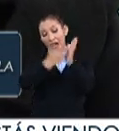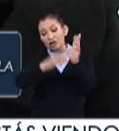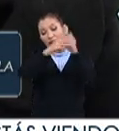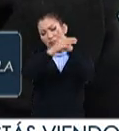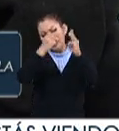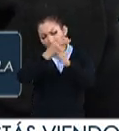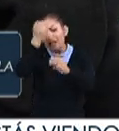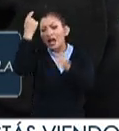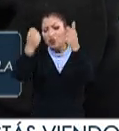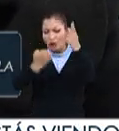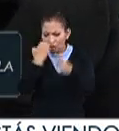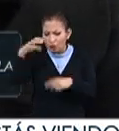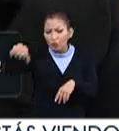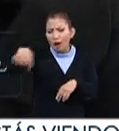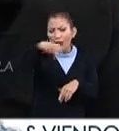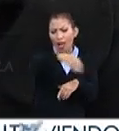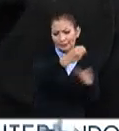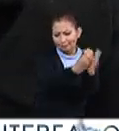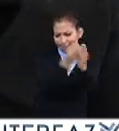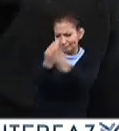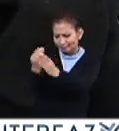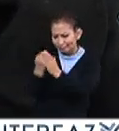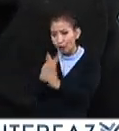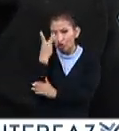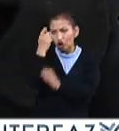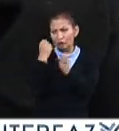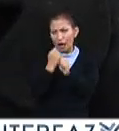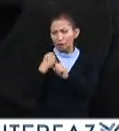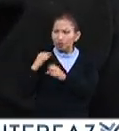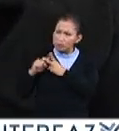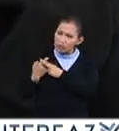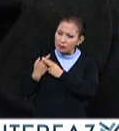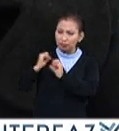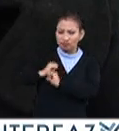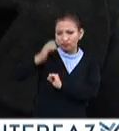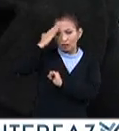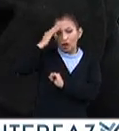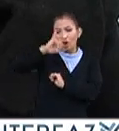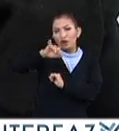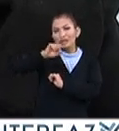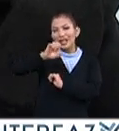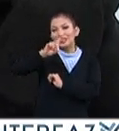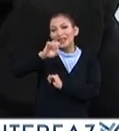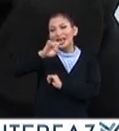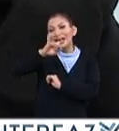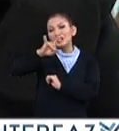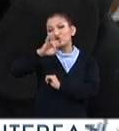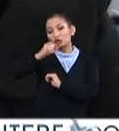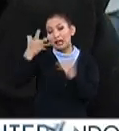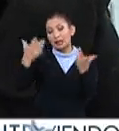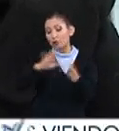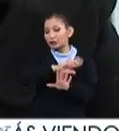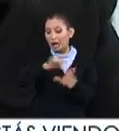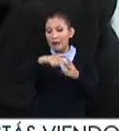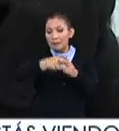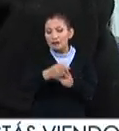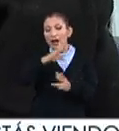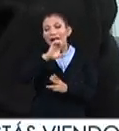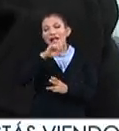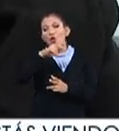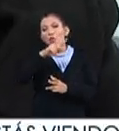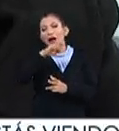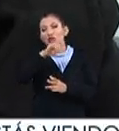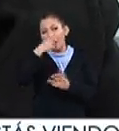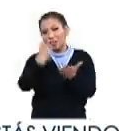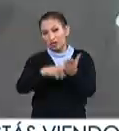asignaturas en algunas facultades. Hasta hace 2 años con el rector José de Jesús Williams generamos lo que es la incubadora de alto